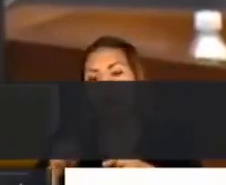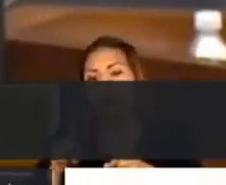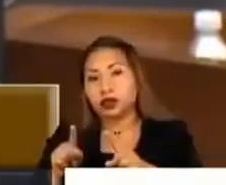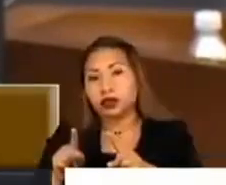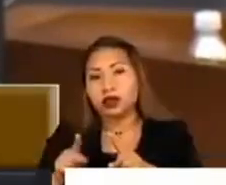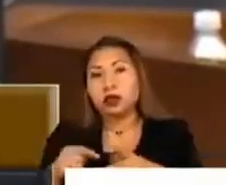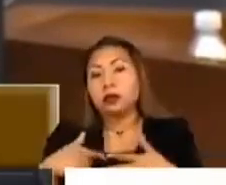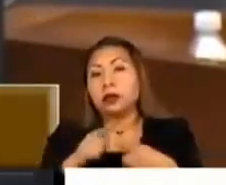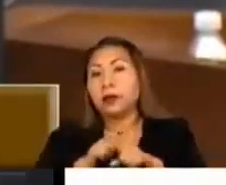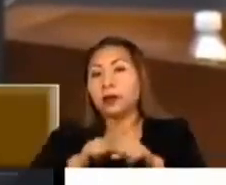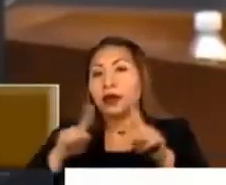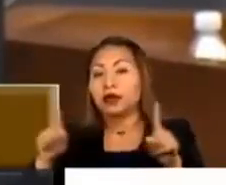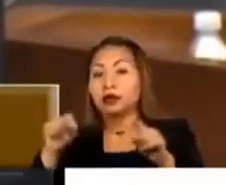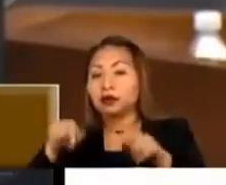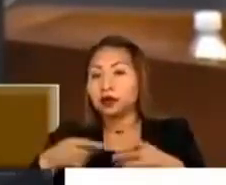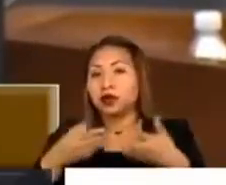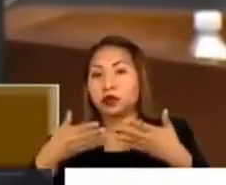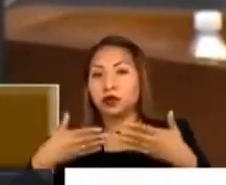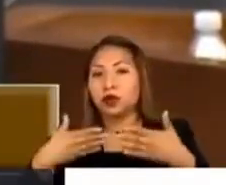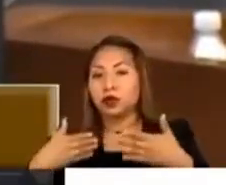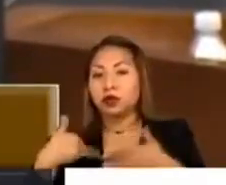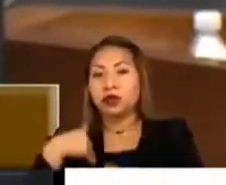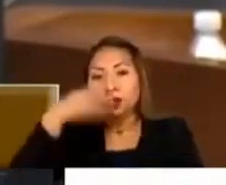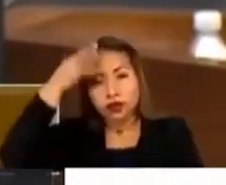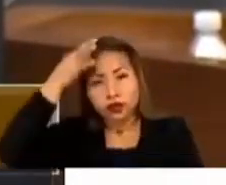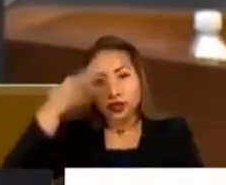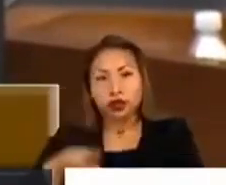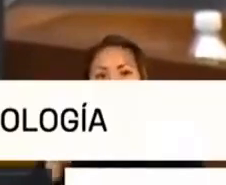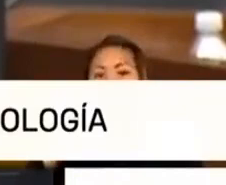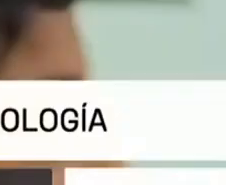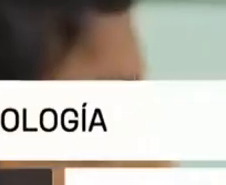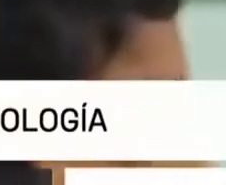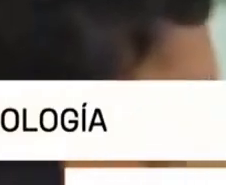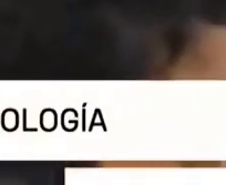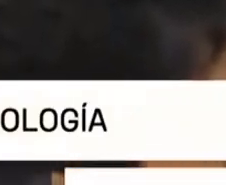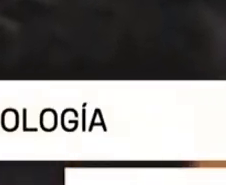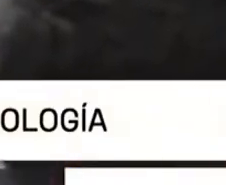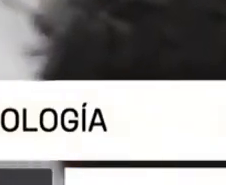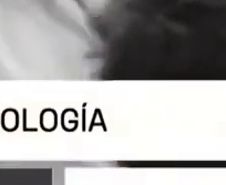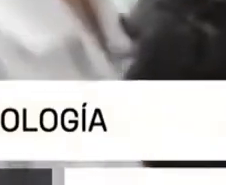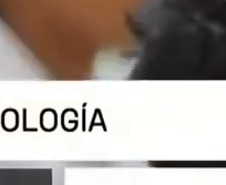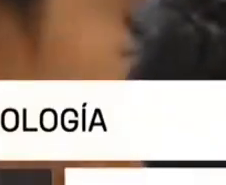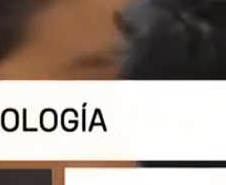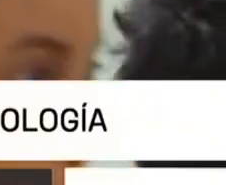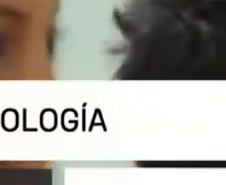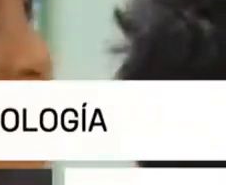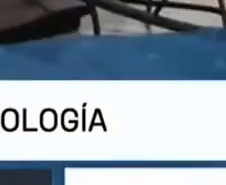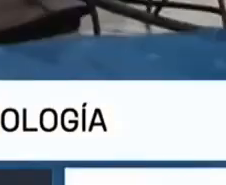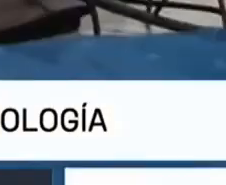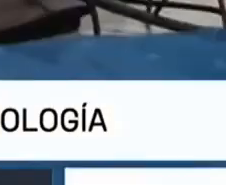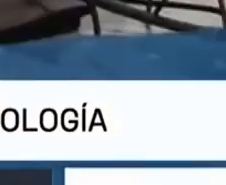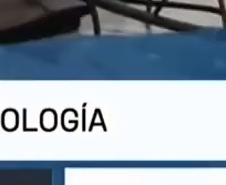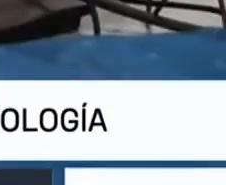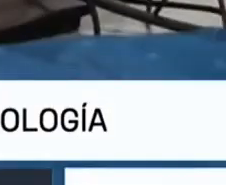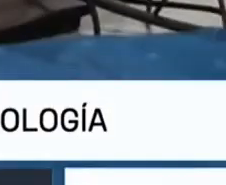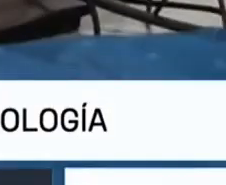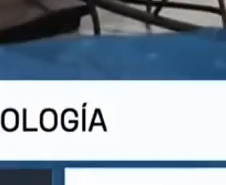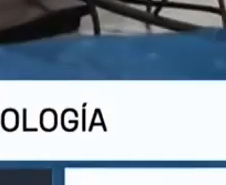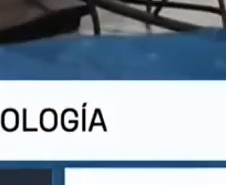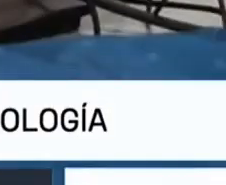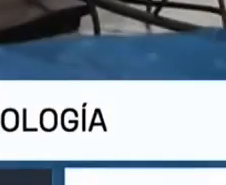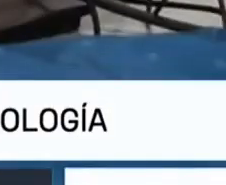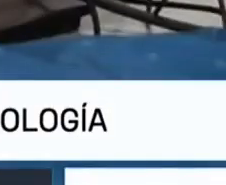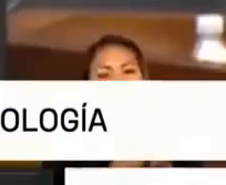todos los estudiantes cuenten con estas herramientas más allá de llamar a que en su país se tomen acciones que permitan que los estudiantes retomen su educación